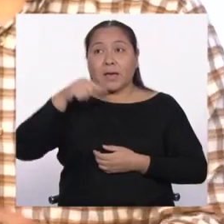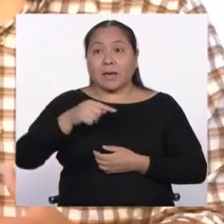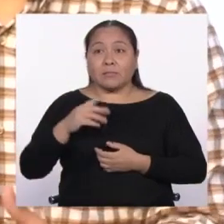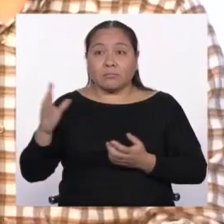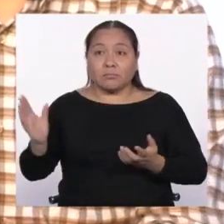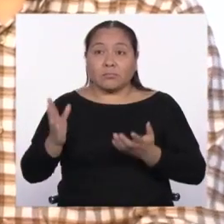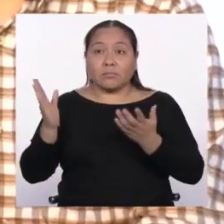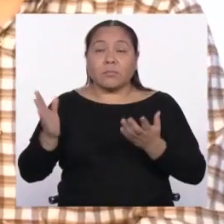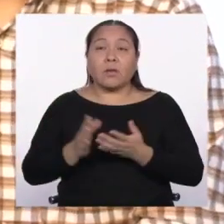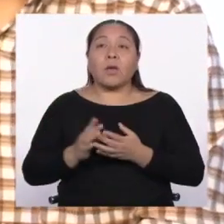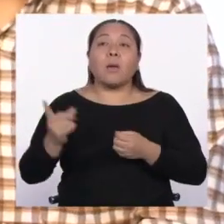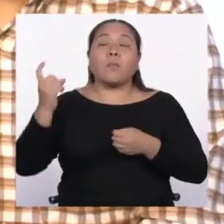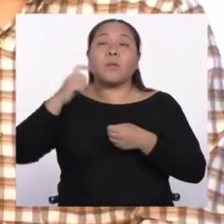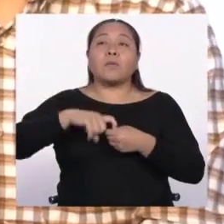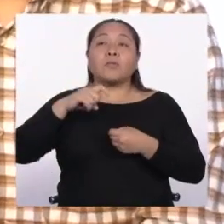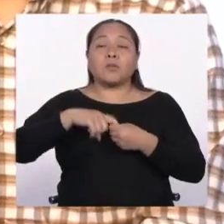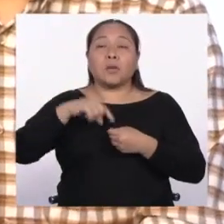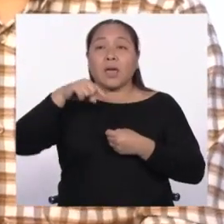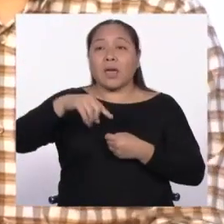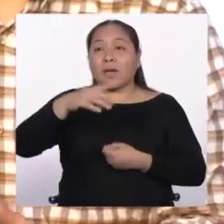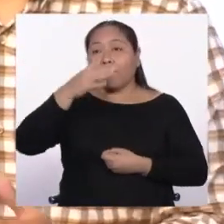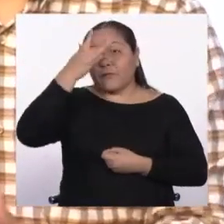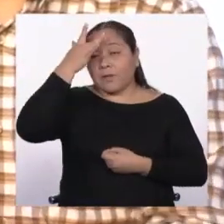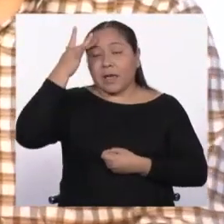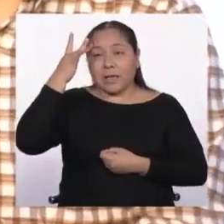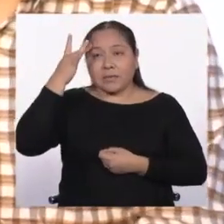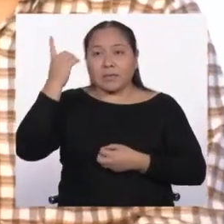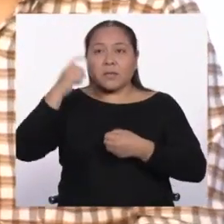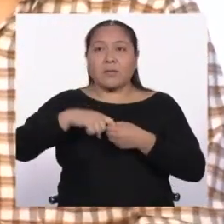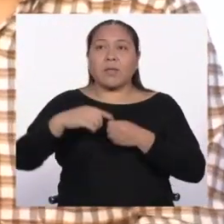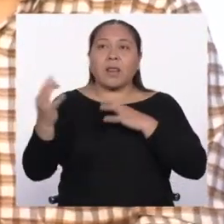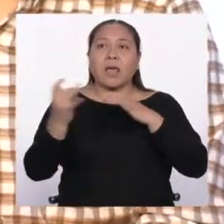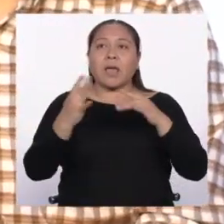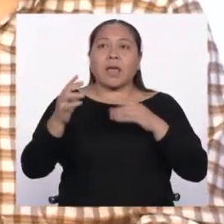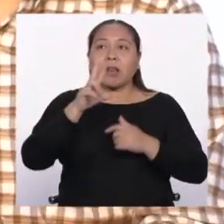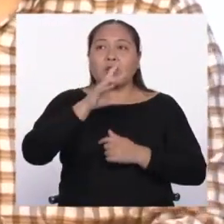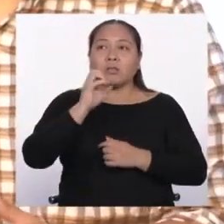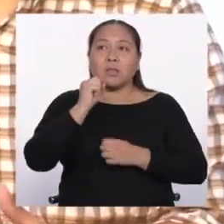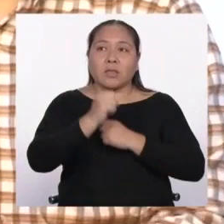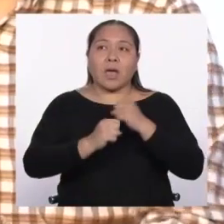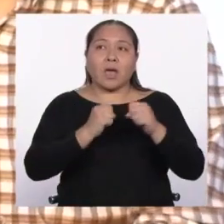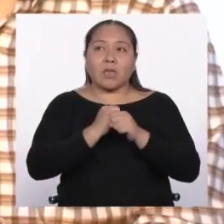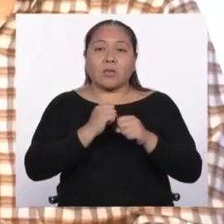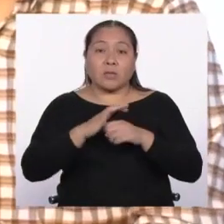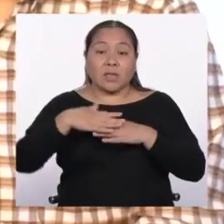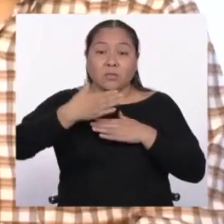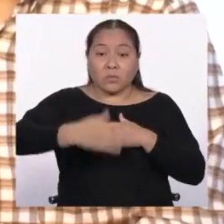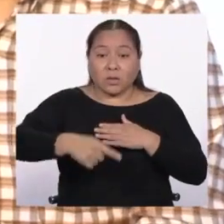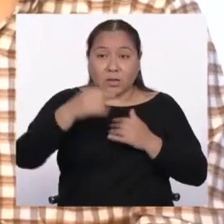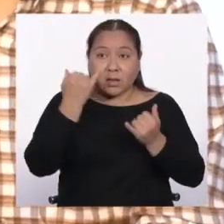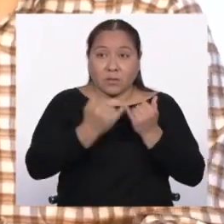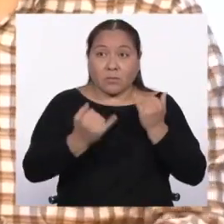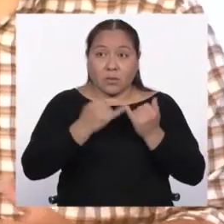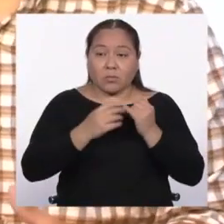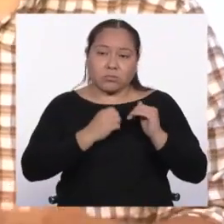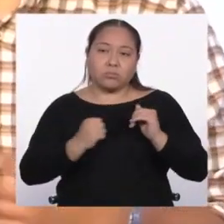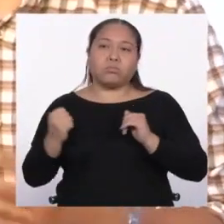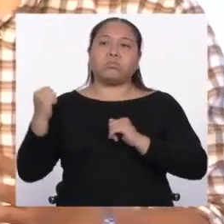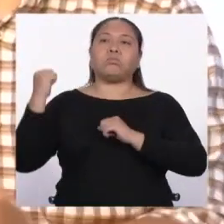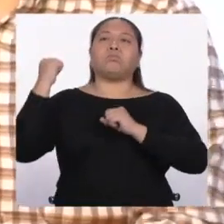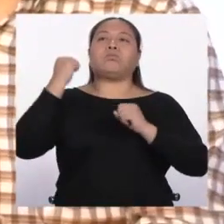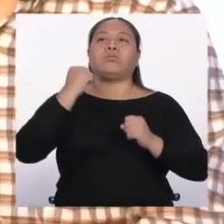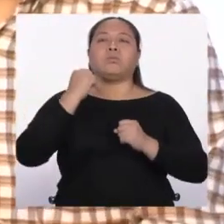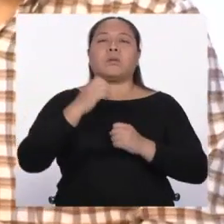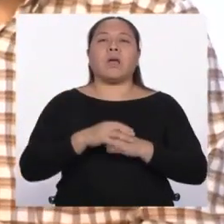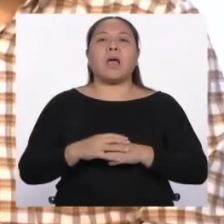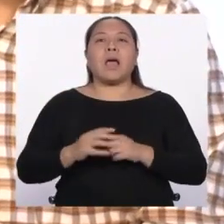Francia intervenga en la Guerra de los 30 años, lo que terminó siendo positivo porque fue luego de este hecho que el país surgió como la nueva